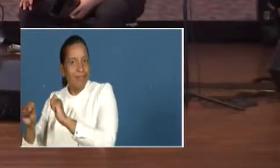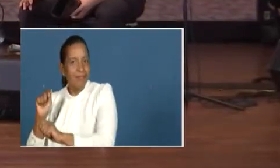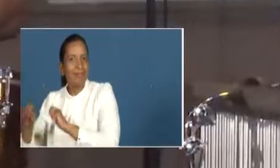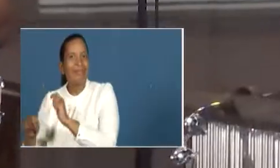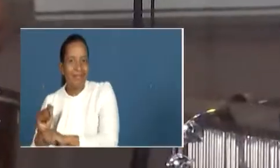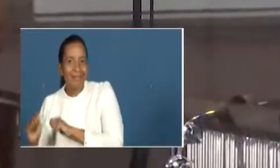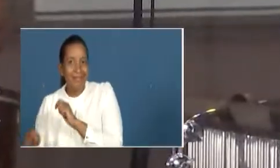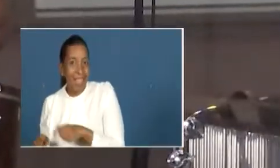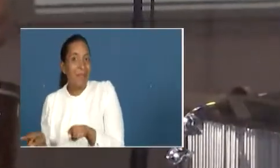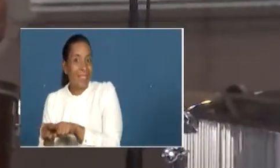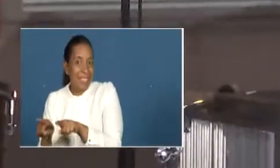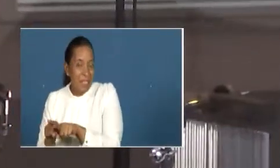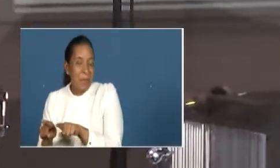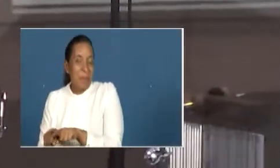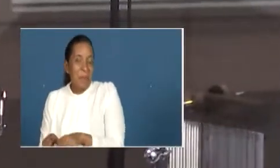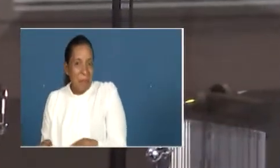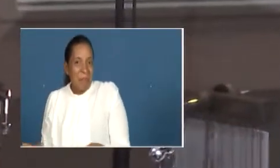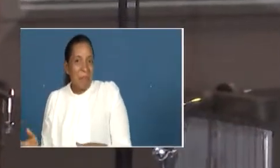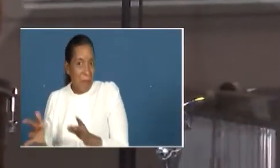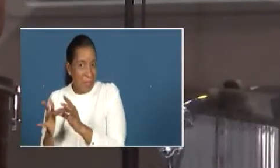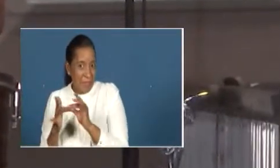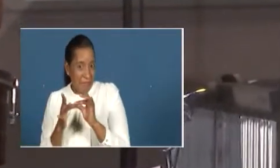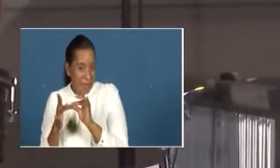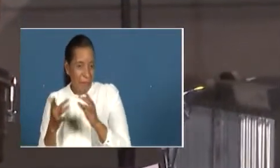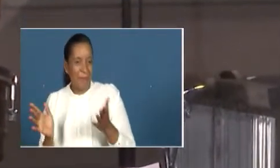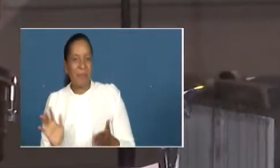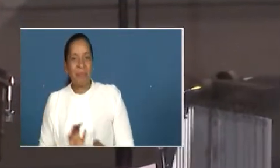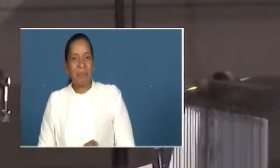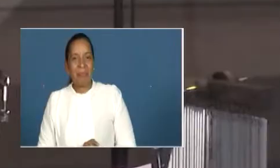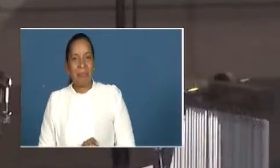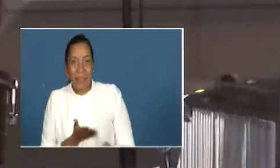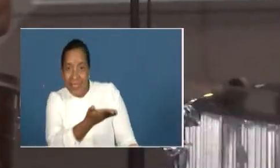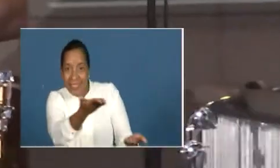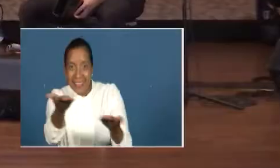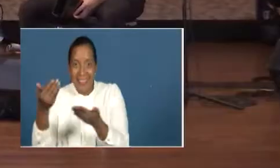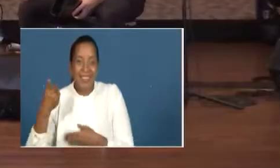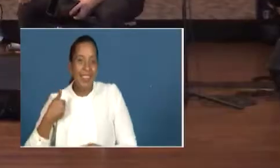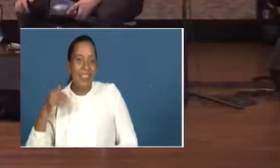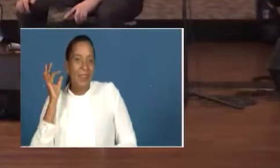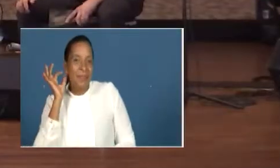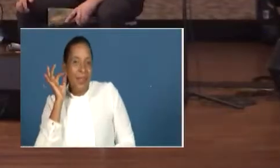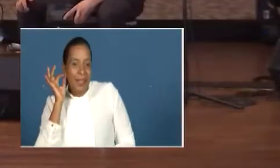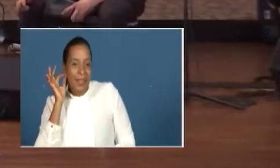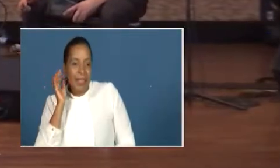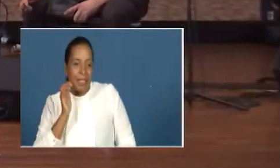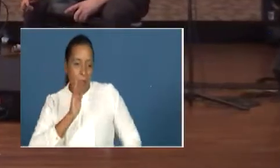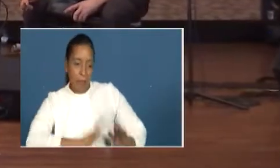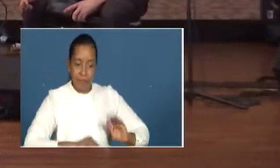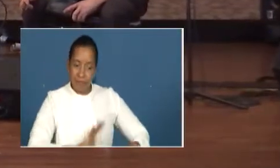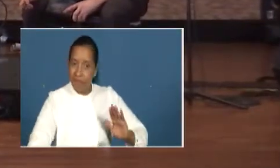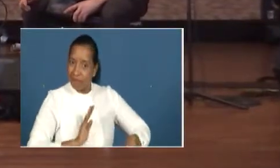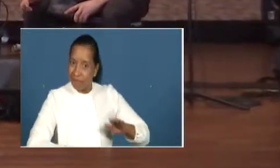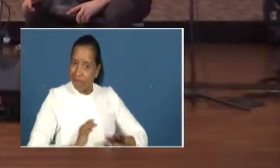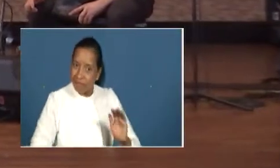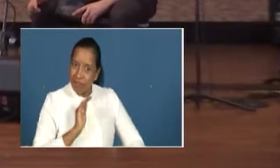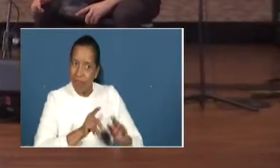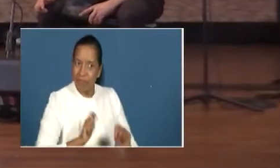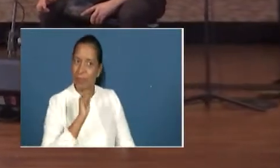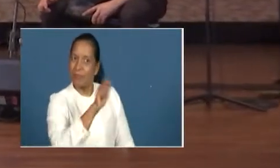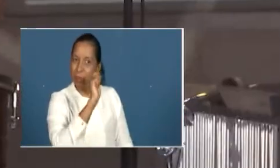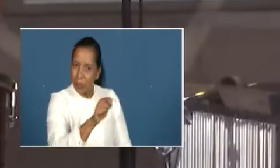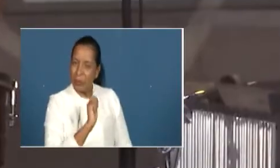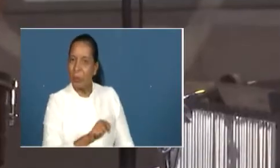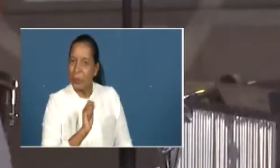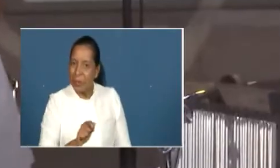de... brutal. Señoras y señores, también tenemos acá en el timbal uno de los chicos que